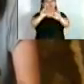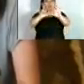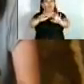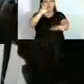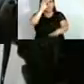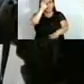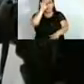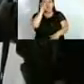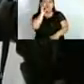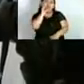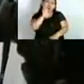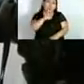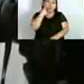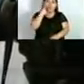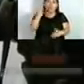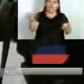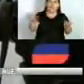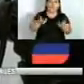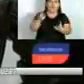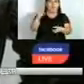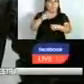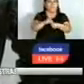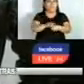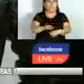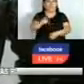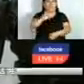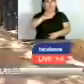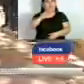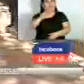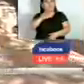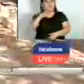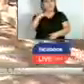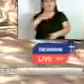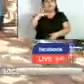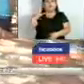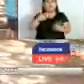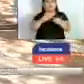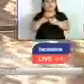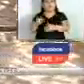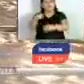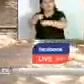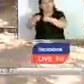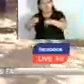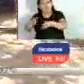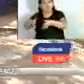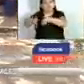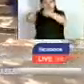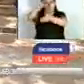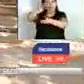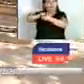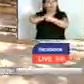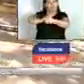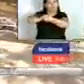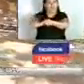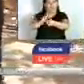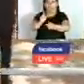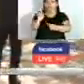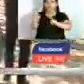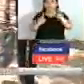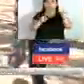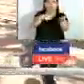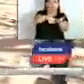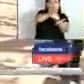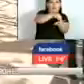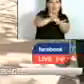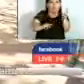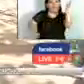cual se tuvo, dijeron, una participación de 33 miembros del Centro de Intercambio y Solidaridad, quienes se distribuyeron en los municipios de